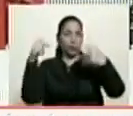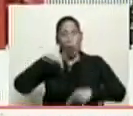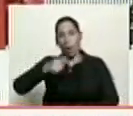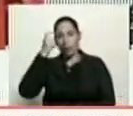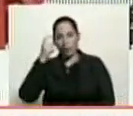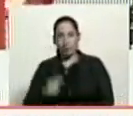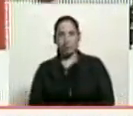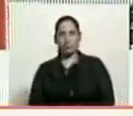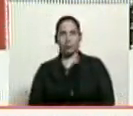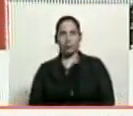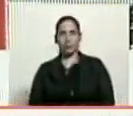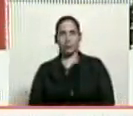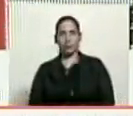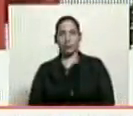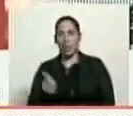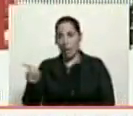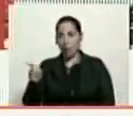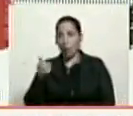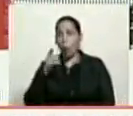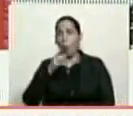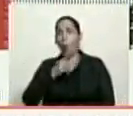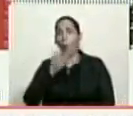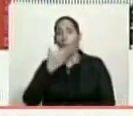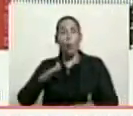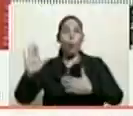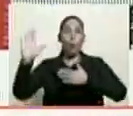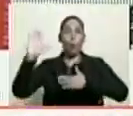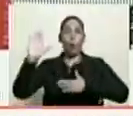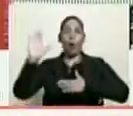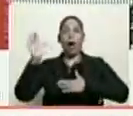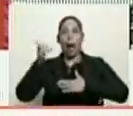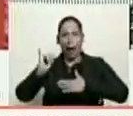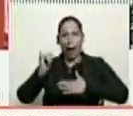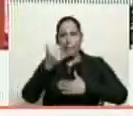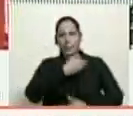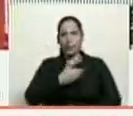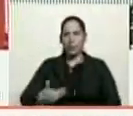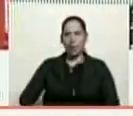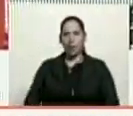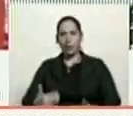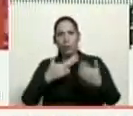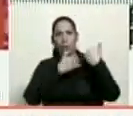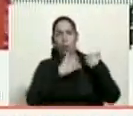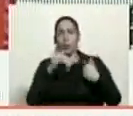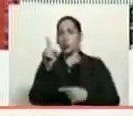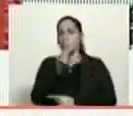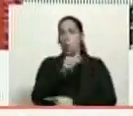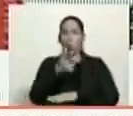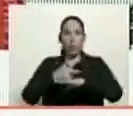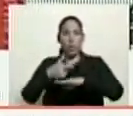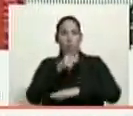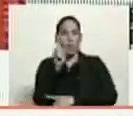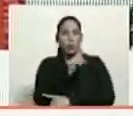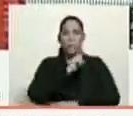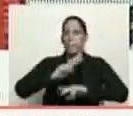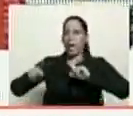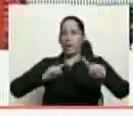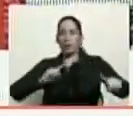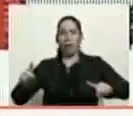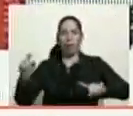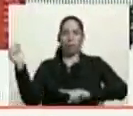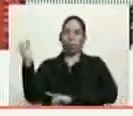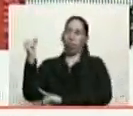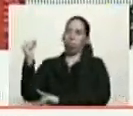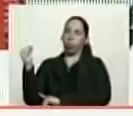Hoy día, ellos juran que tienen un presidente encargado, que no gobierna, que no manda, que nadie le para bolas.